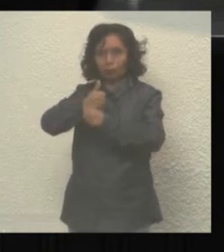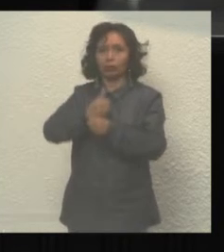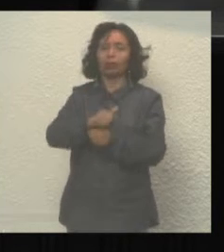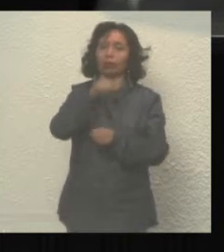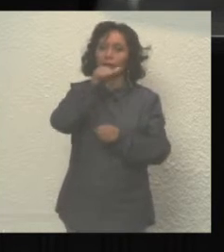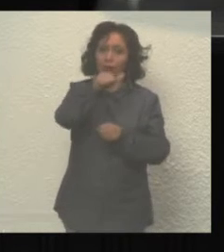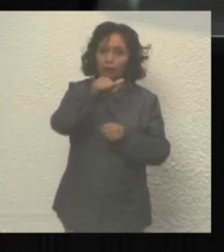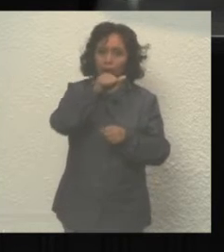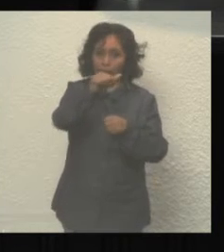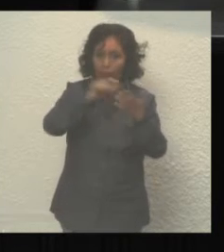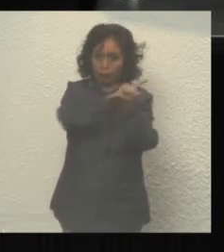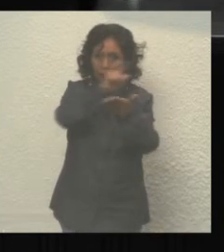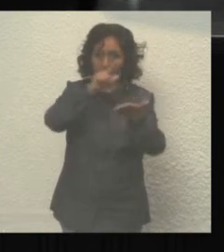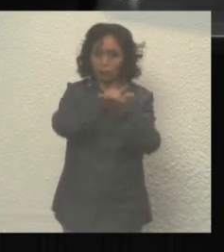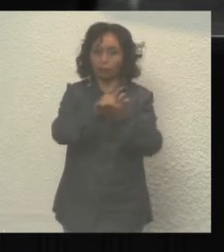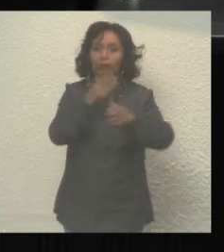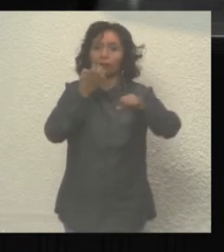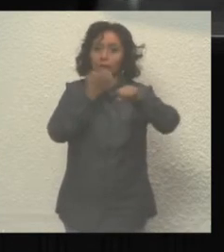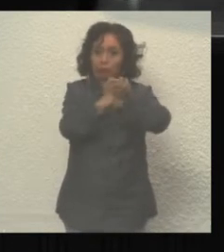16ª legislatura del Estado.